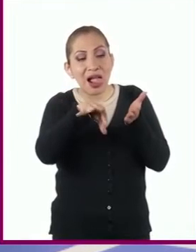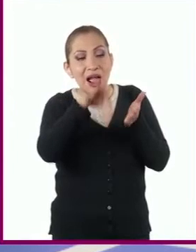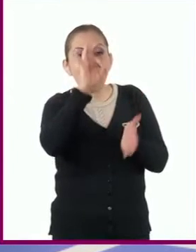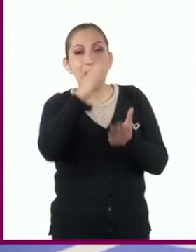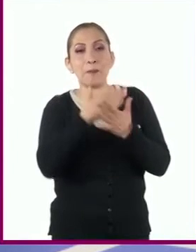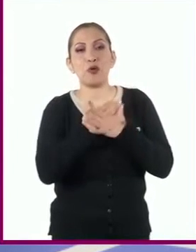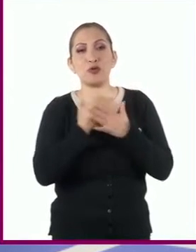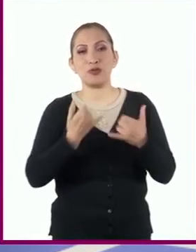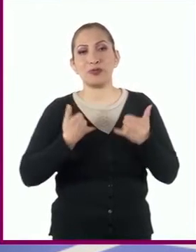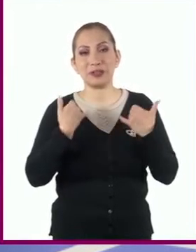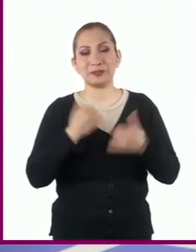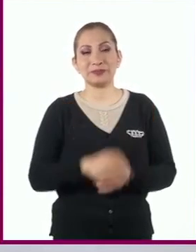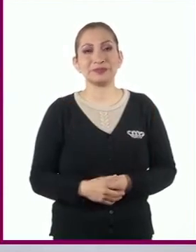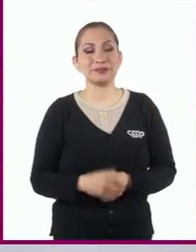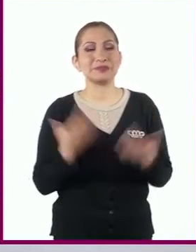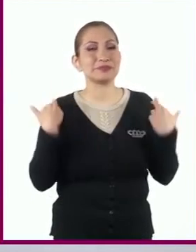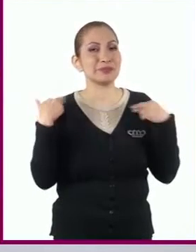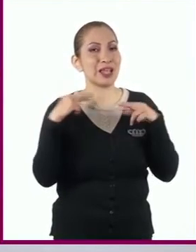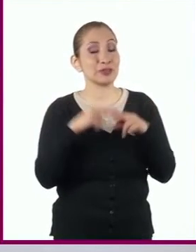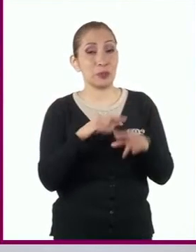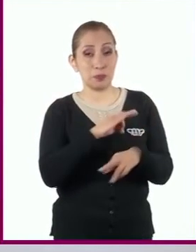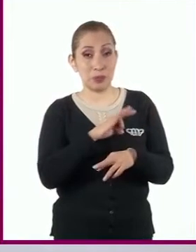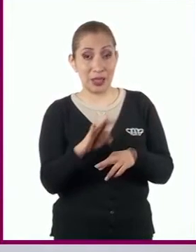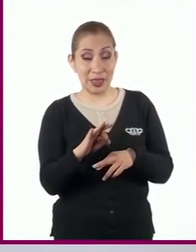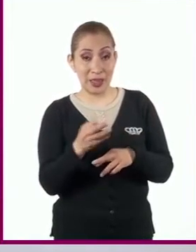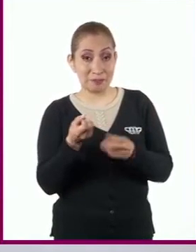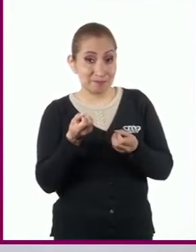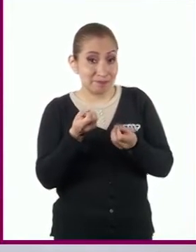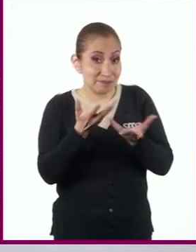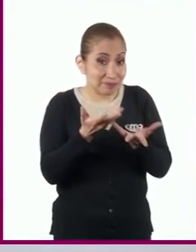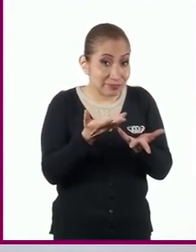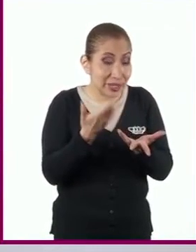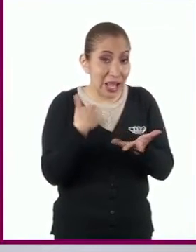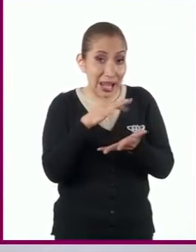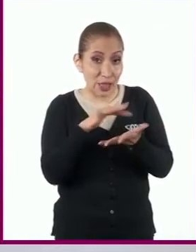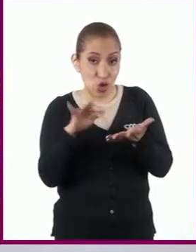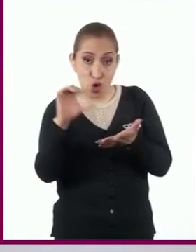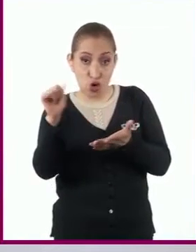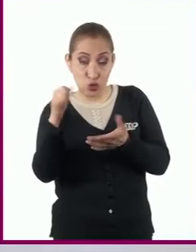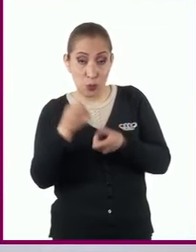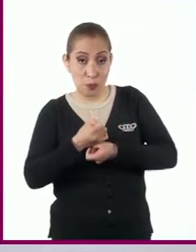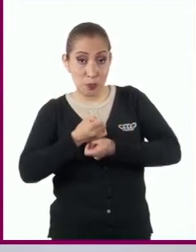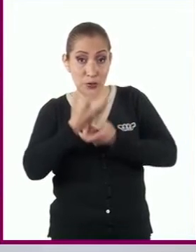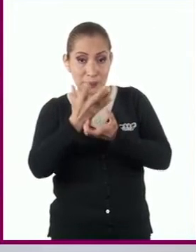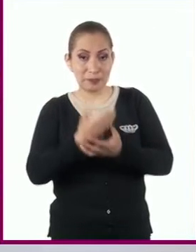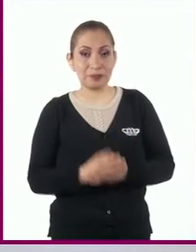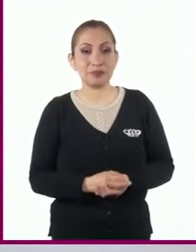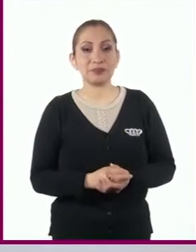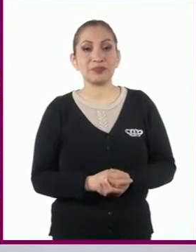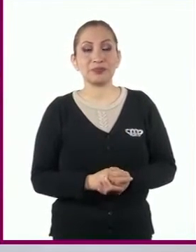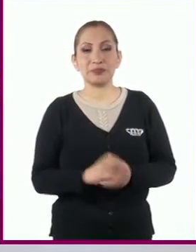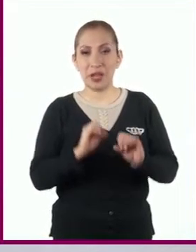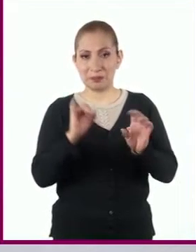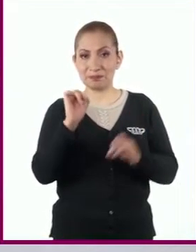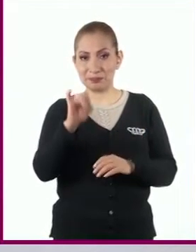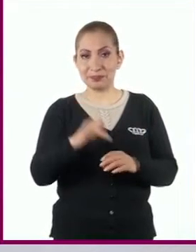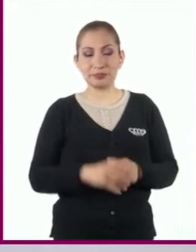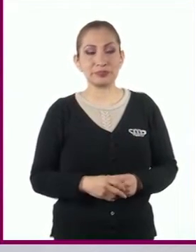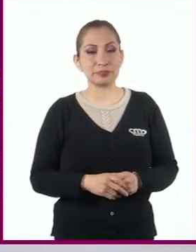un amor de juventud. Maestro, ¿podría compartirnos la lectura de otro poema? Claro que